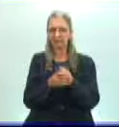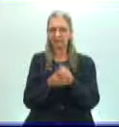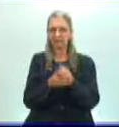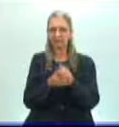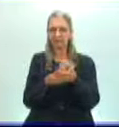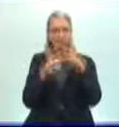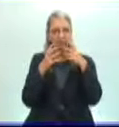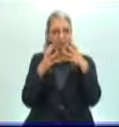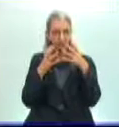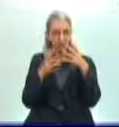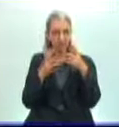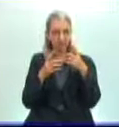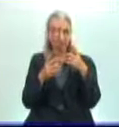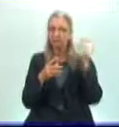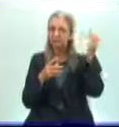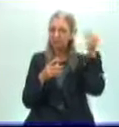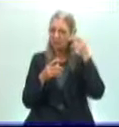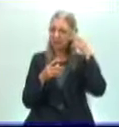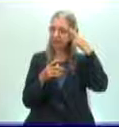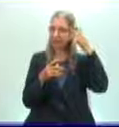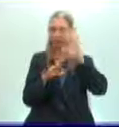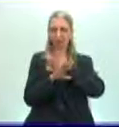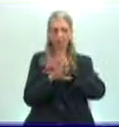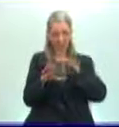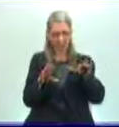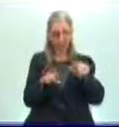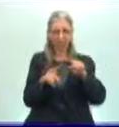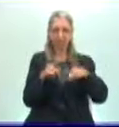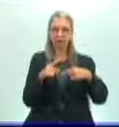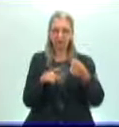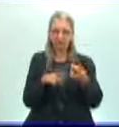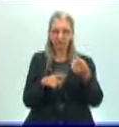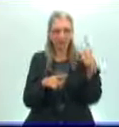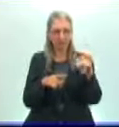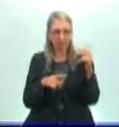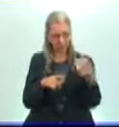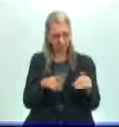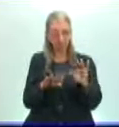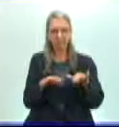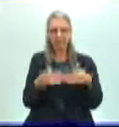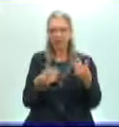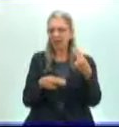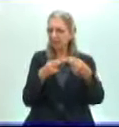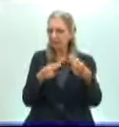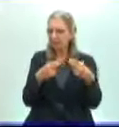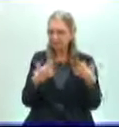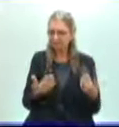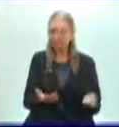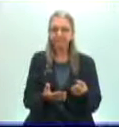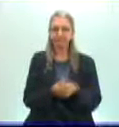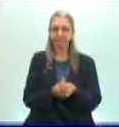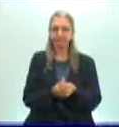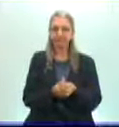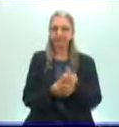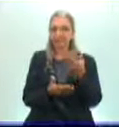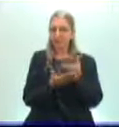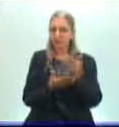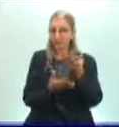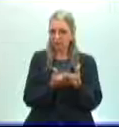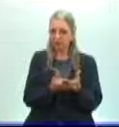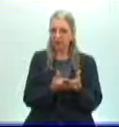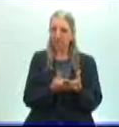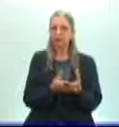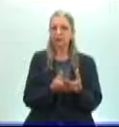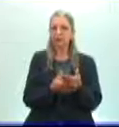importante tenerlo bien claro. Y vamos entonces a enfrentarnos a resolver este inciso. Como les decía, hay que demostrar la semejanza de estos